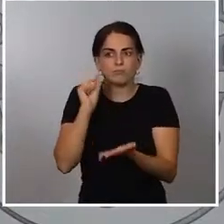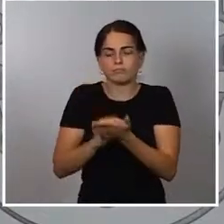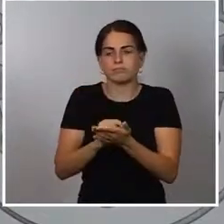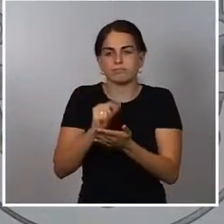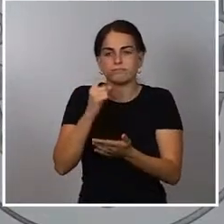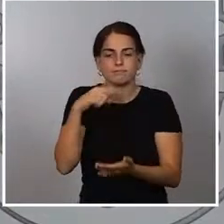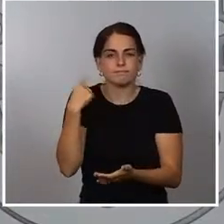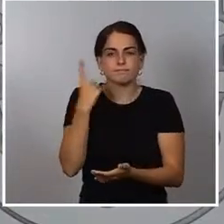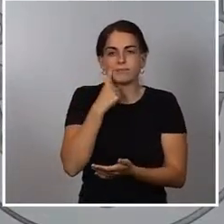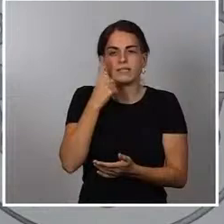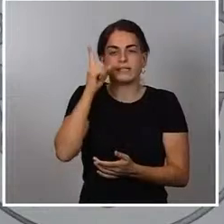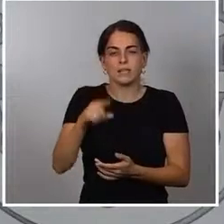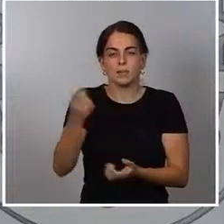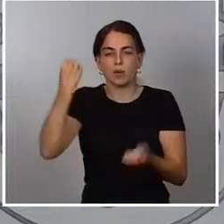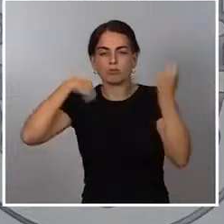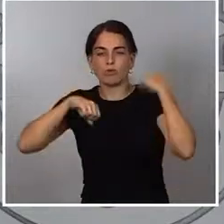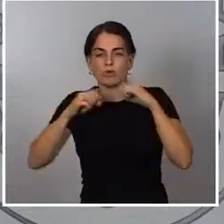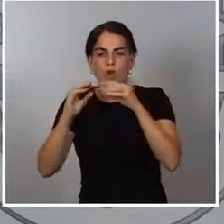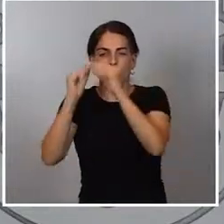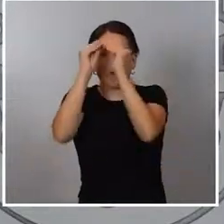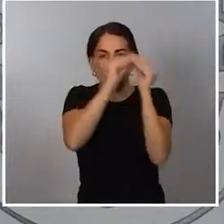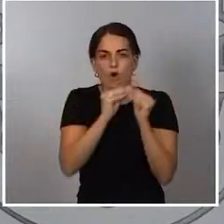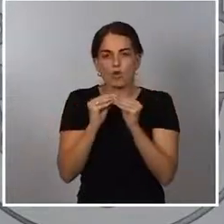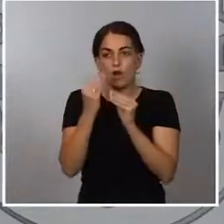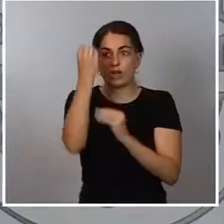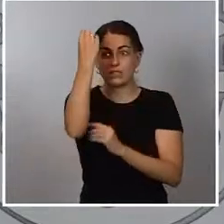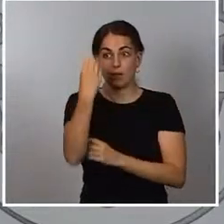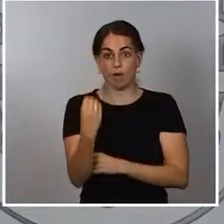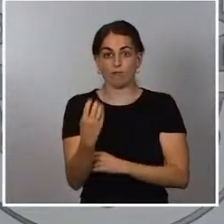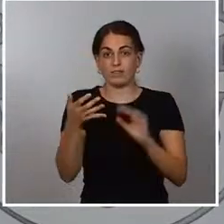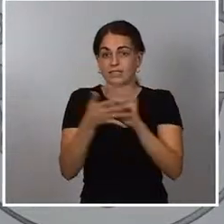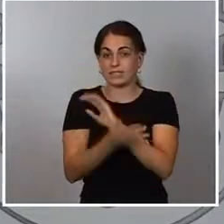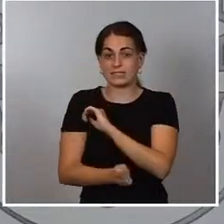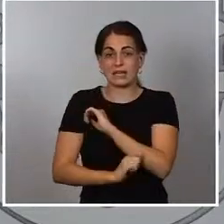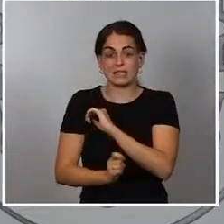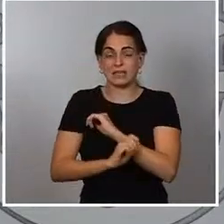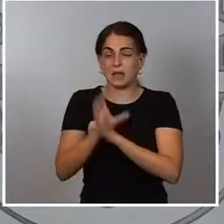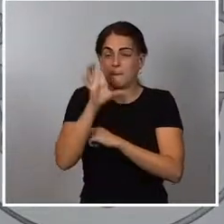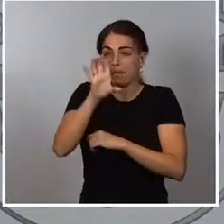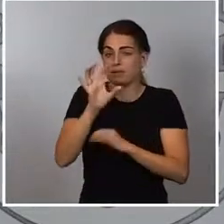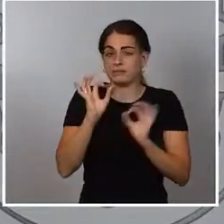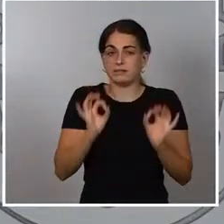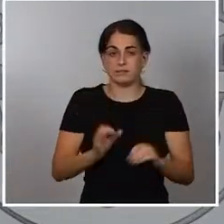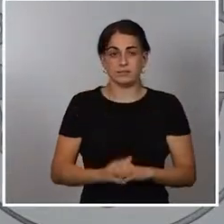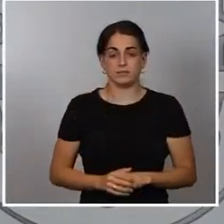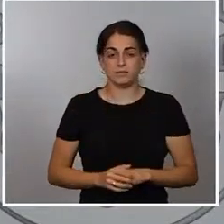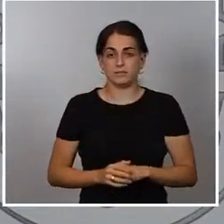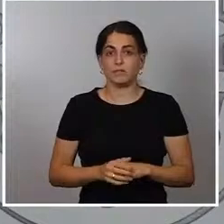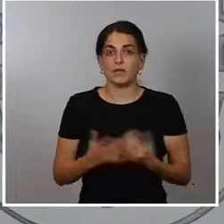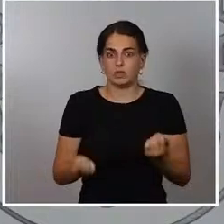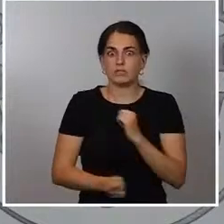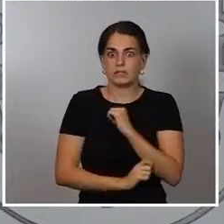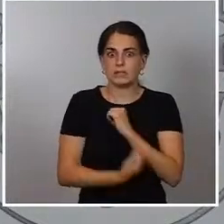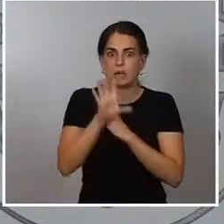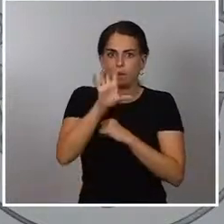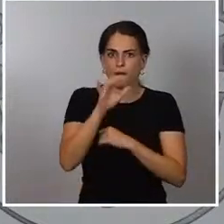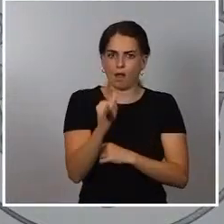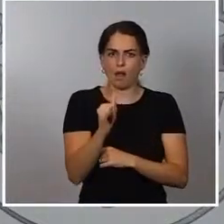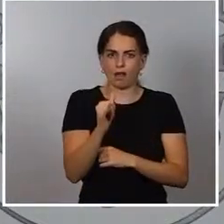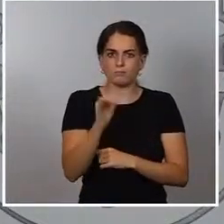el conocido como zona semáforo es una estrategia de país por tanto tenemos estrategia de país lo que hay que